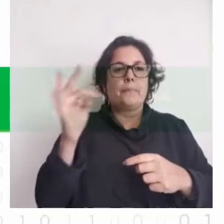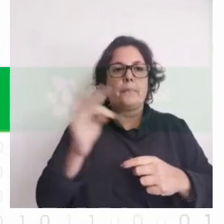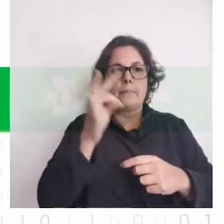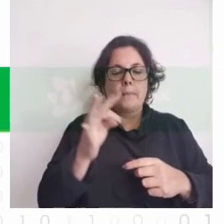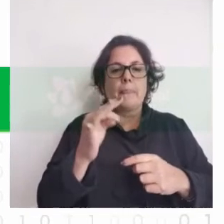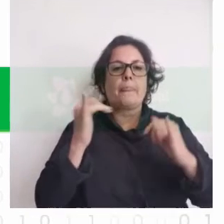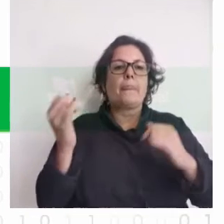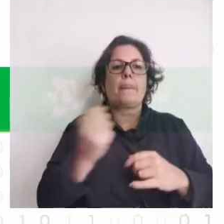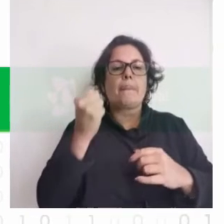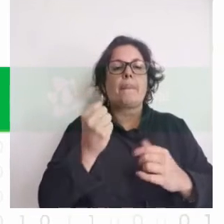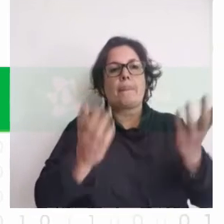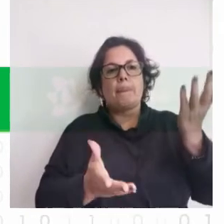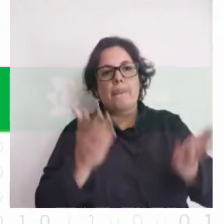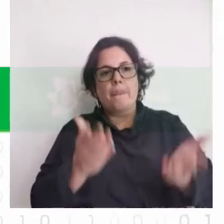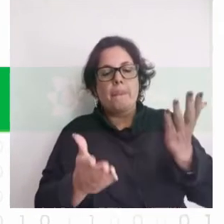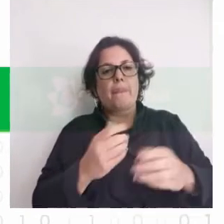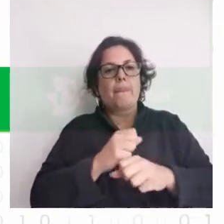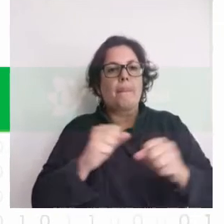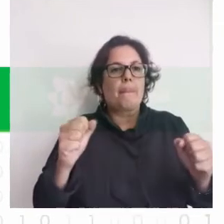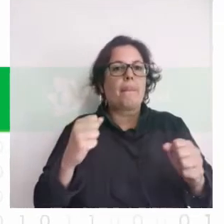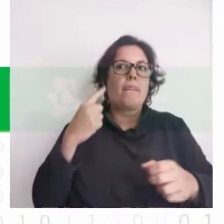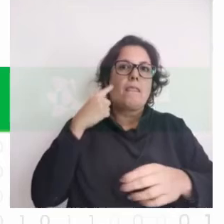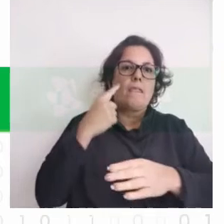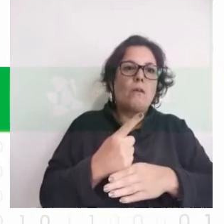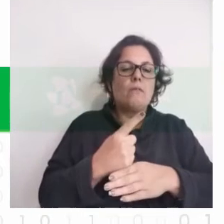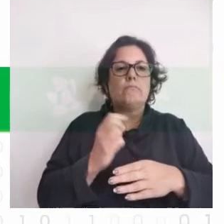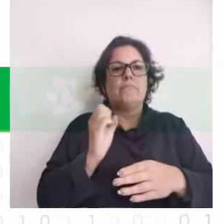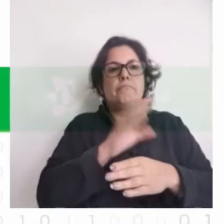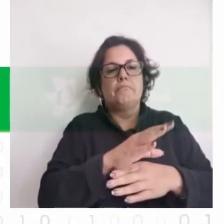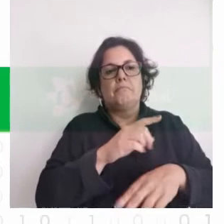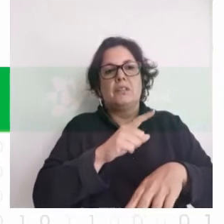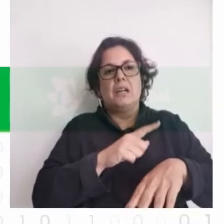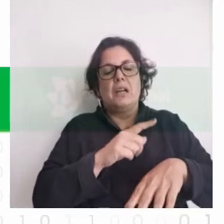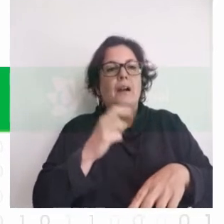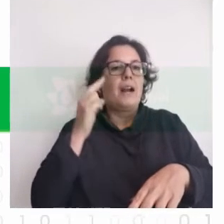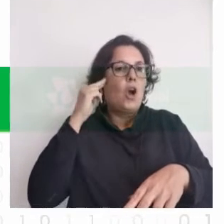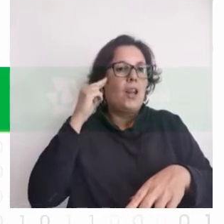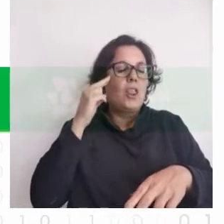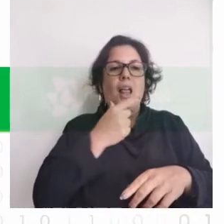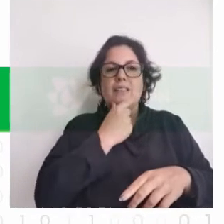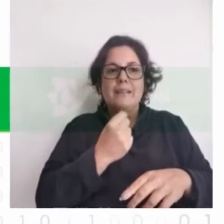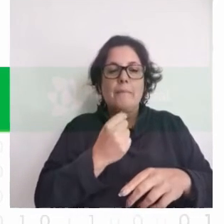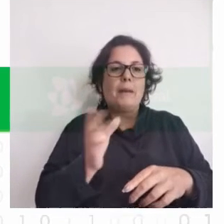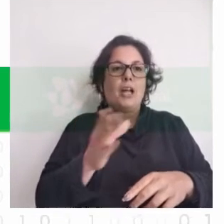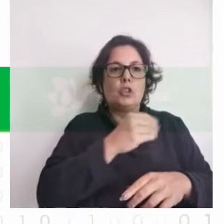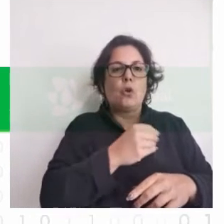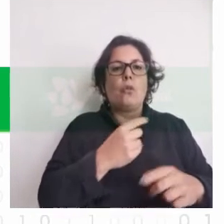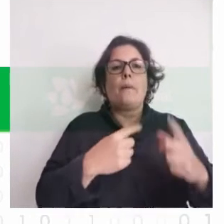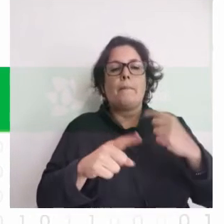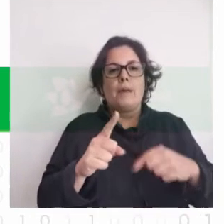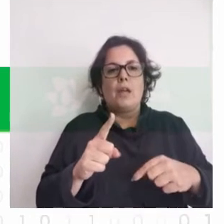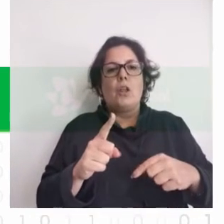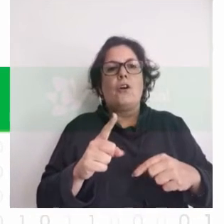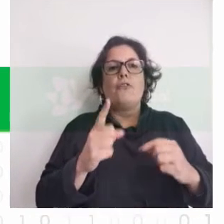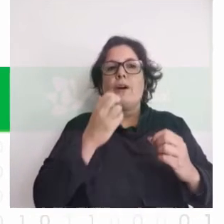importancia de su evaluación. Nosotros podríamos haber tomado una decisión de enviar un recordatorio simple a todos los asistentes, pero fue muy